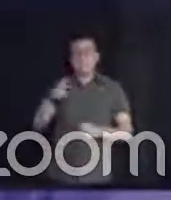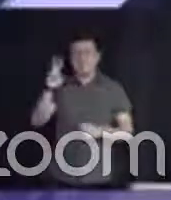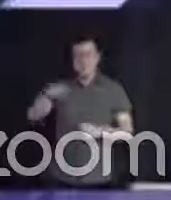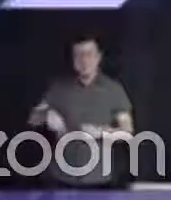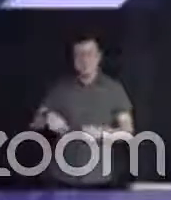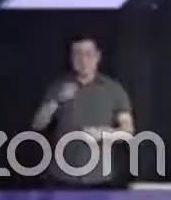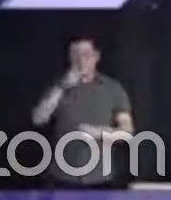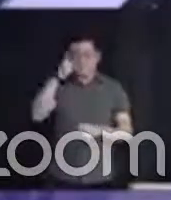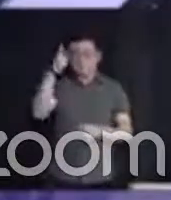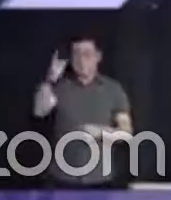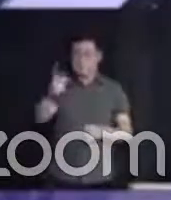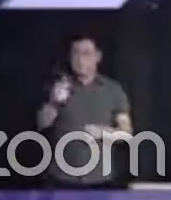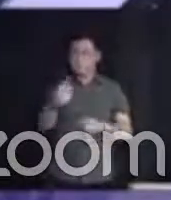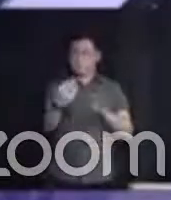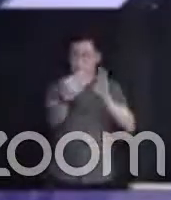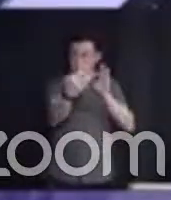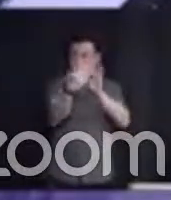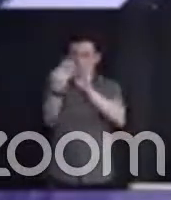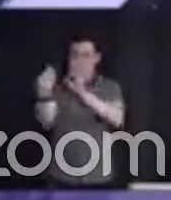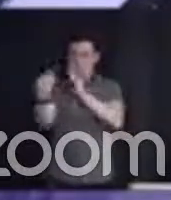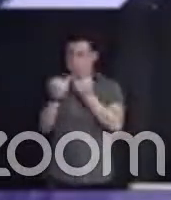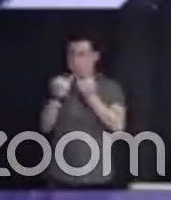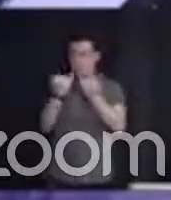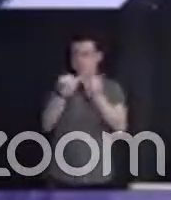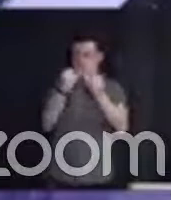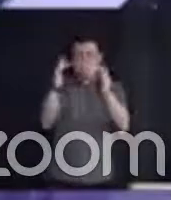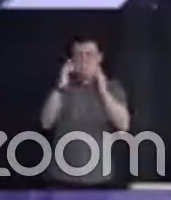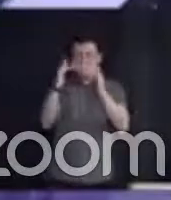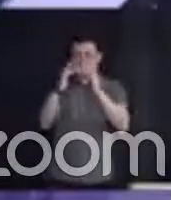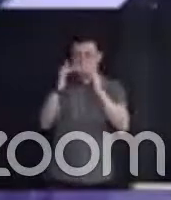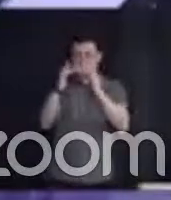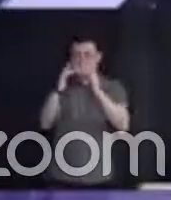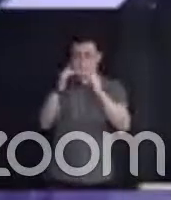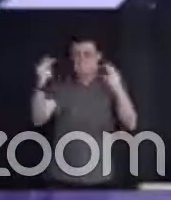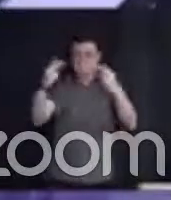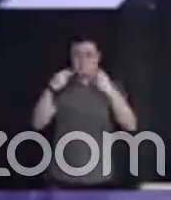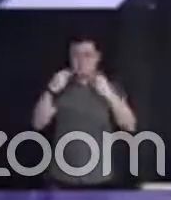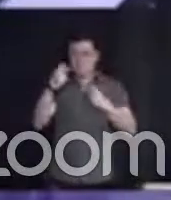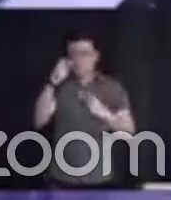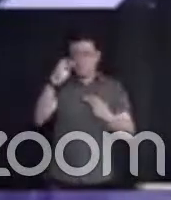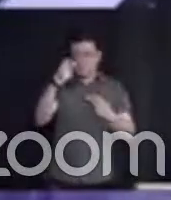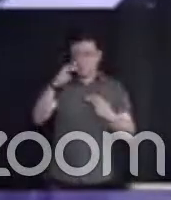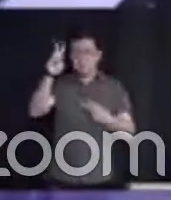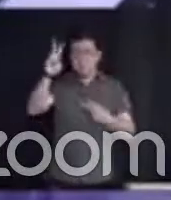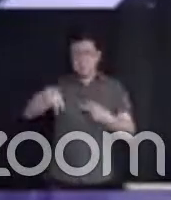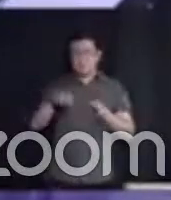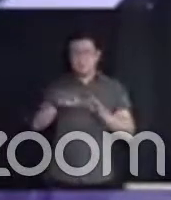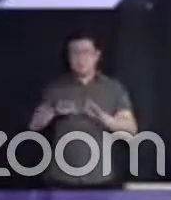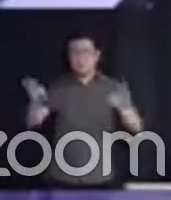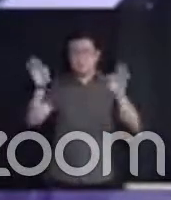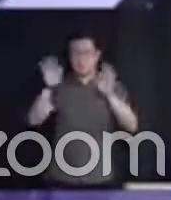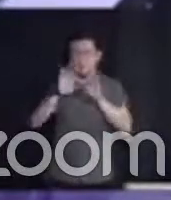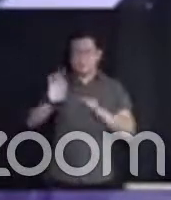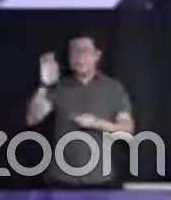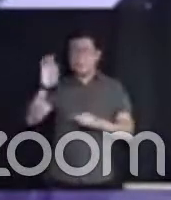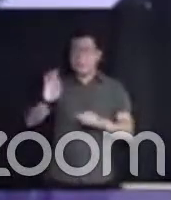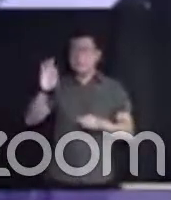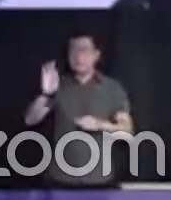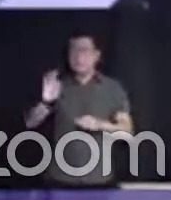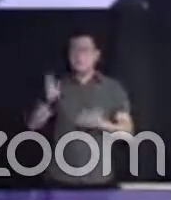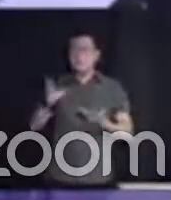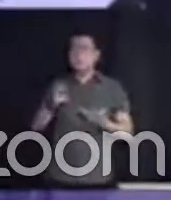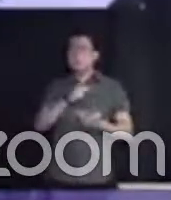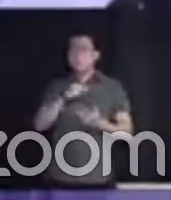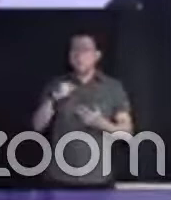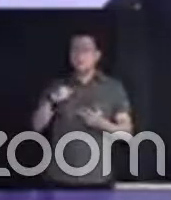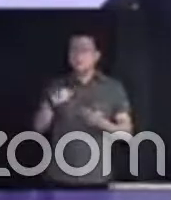Entonces, se los digo enérgicamente porque aquí los tengo conectados y los tengo en personas. Y es muy importante cuando vean la calificación. Esto no